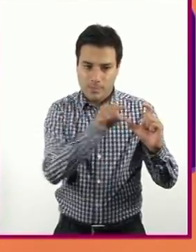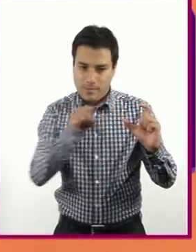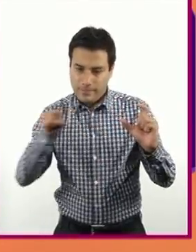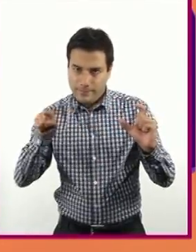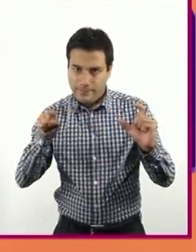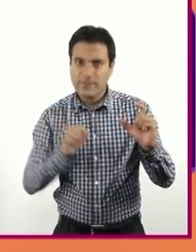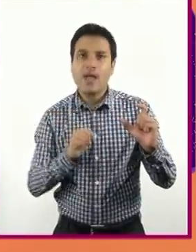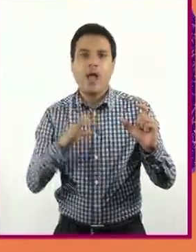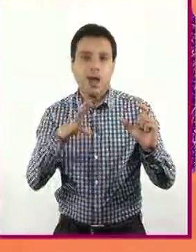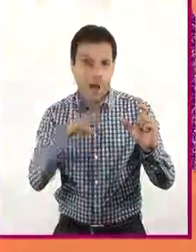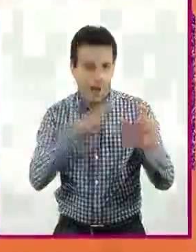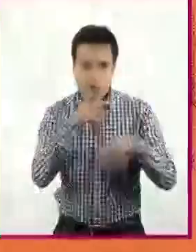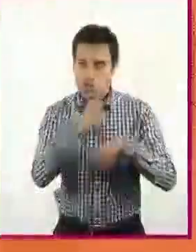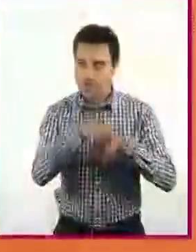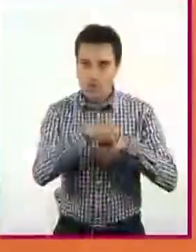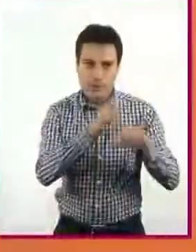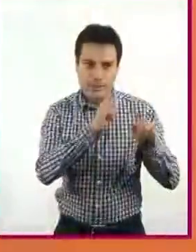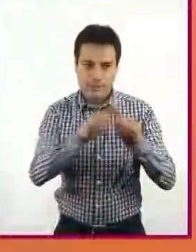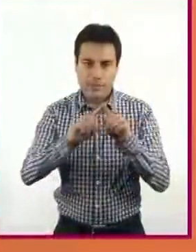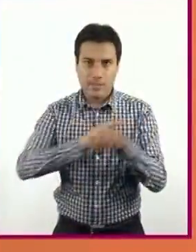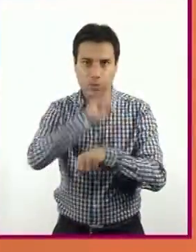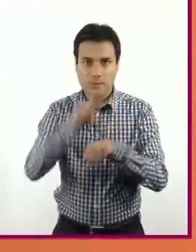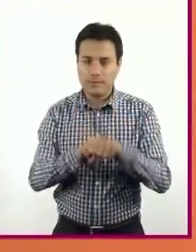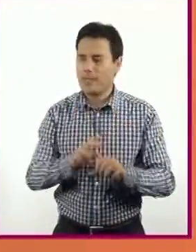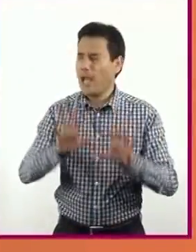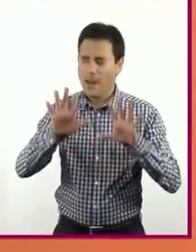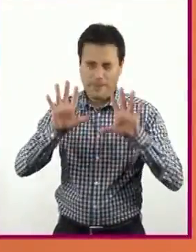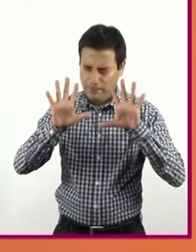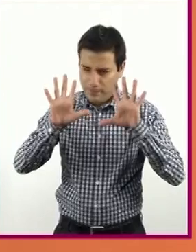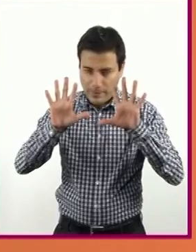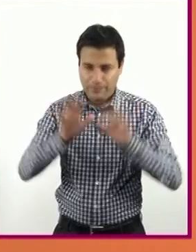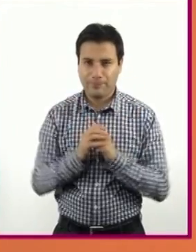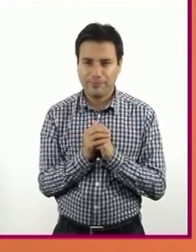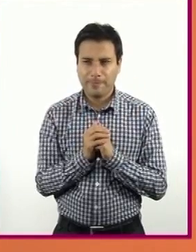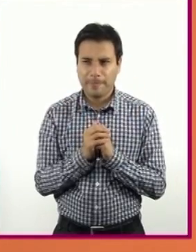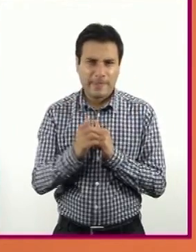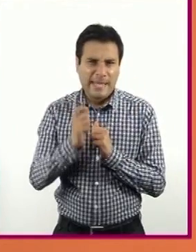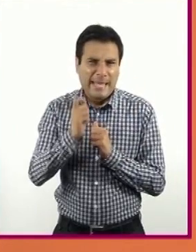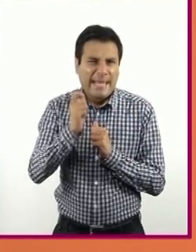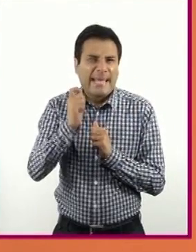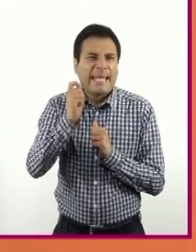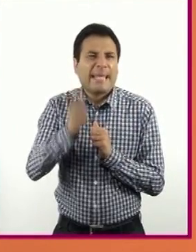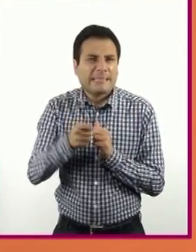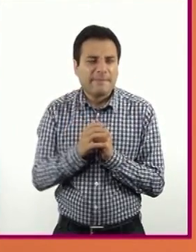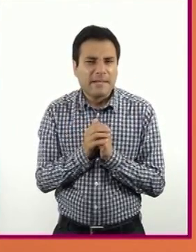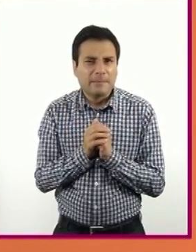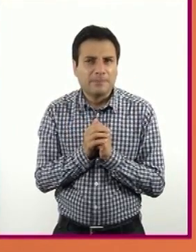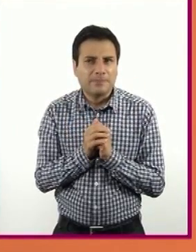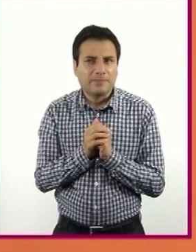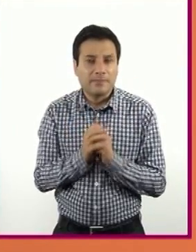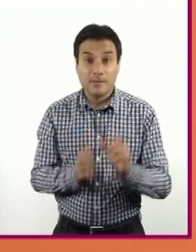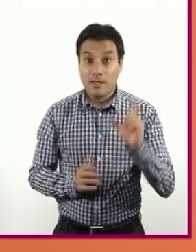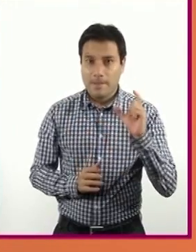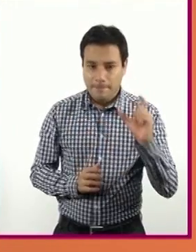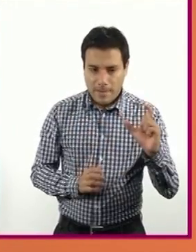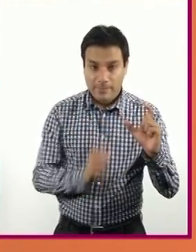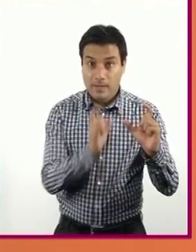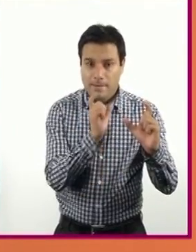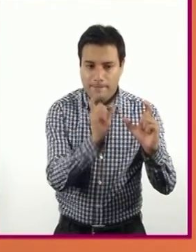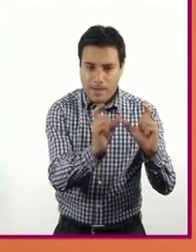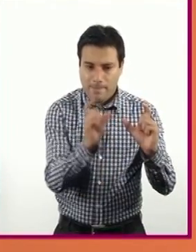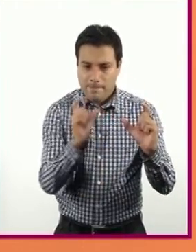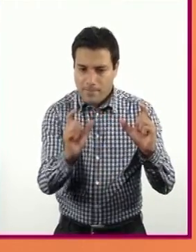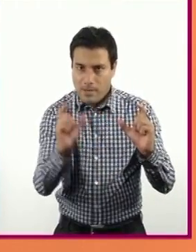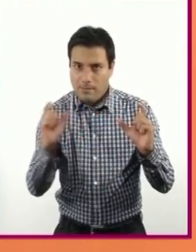asigna un número. A ver, maestra, un momento. ¿Esto significa que para cada posición hay un término de la